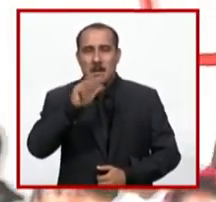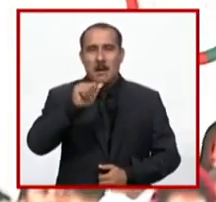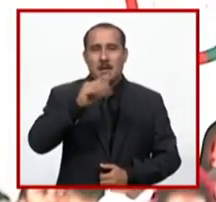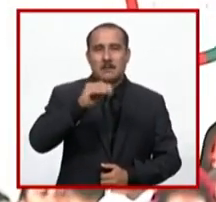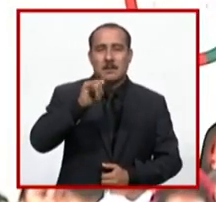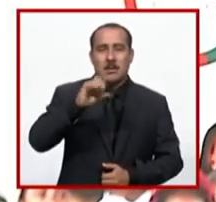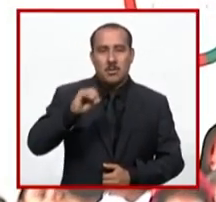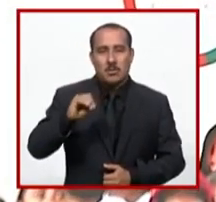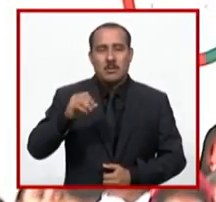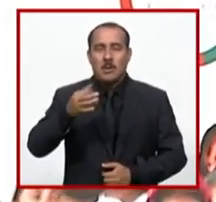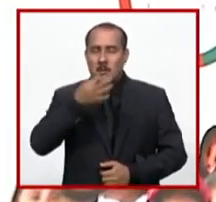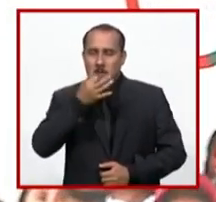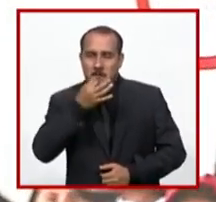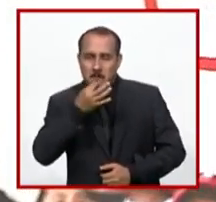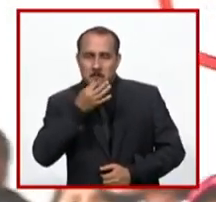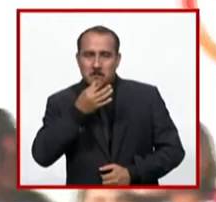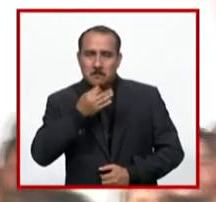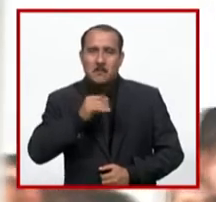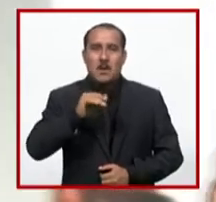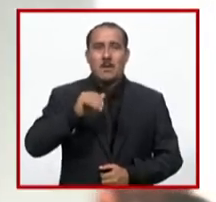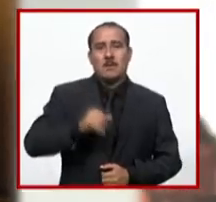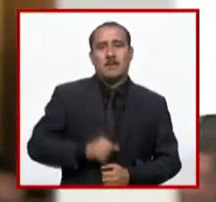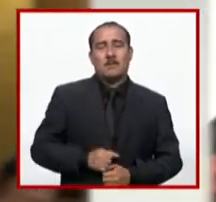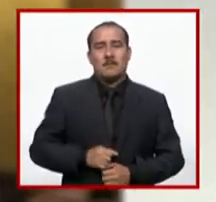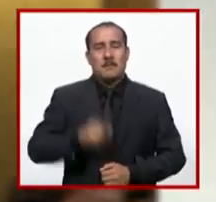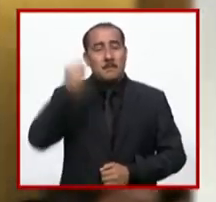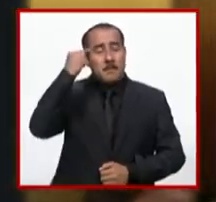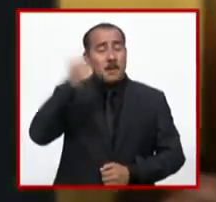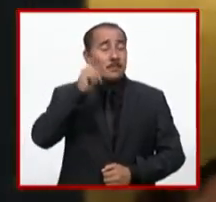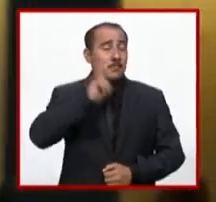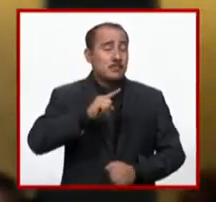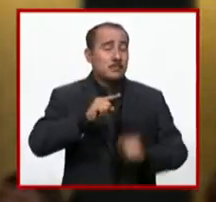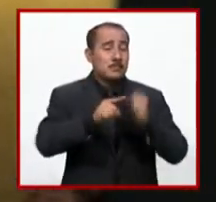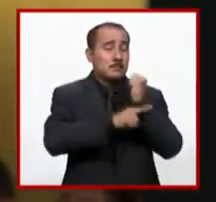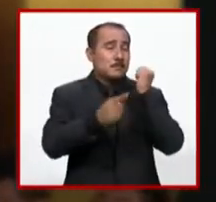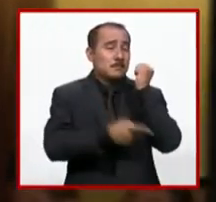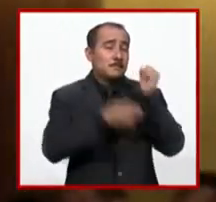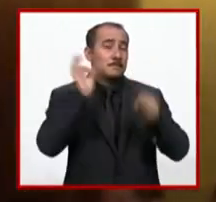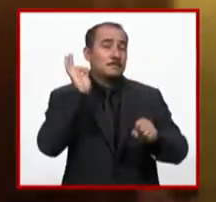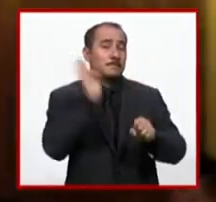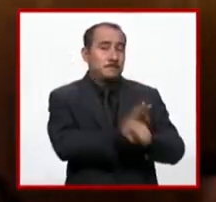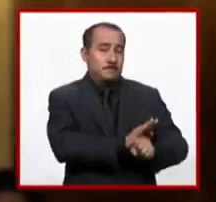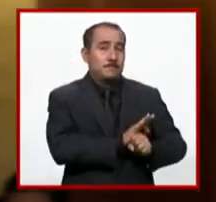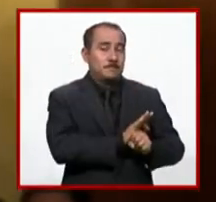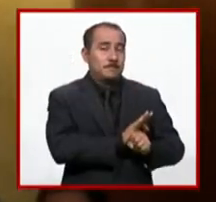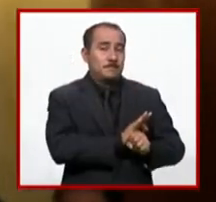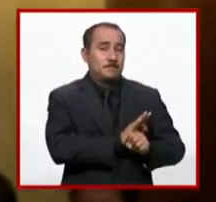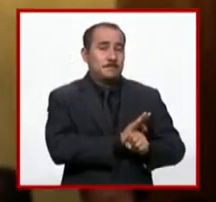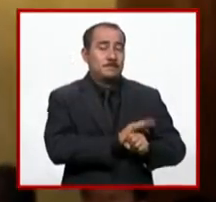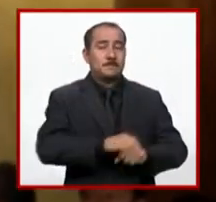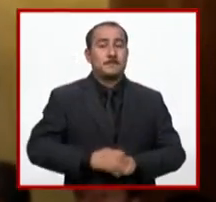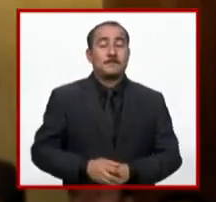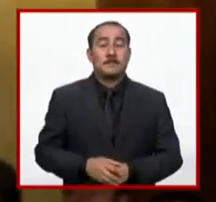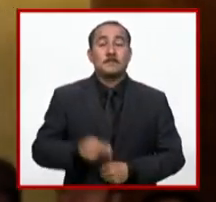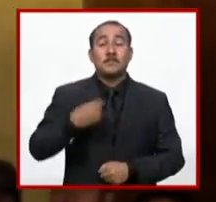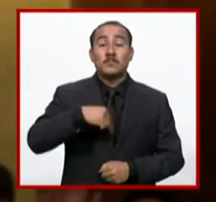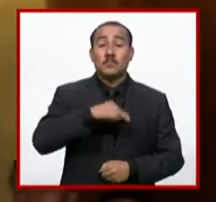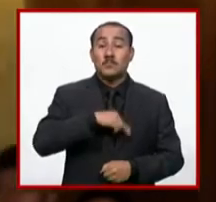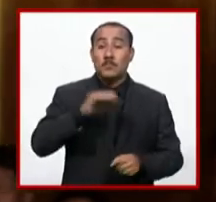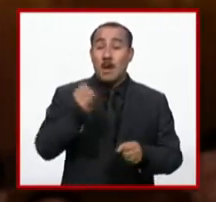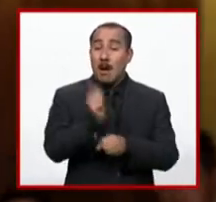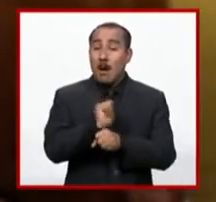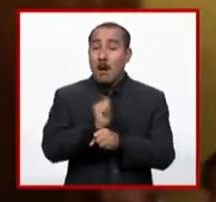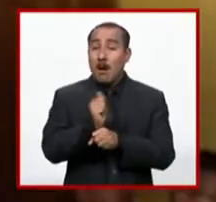embarazadas. Es por eso que también este año estaremos arrancando unidades